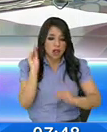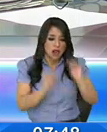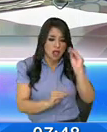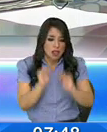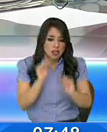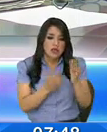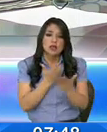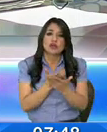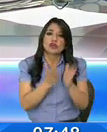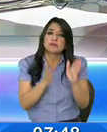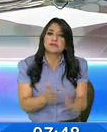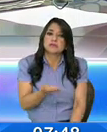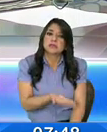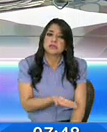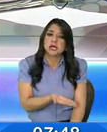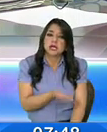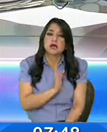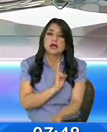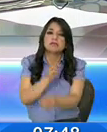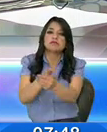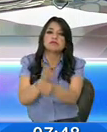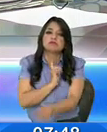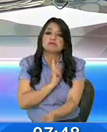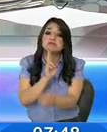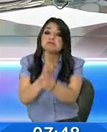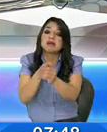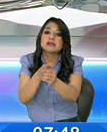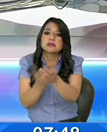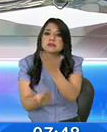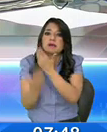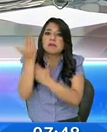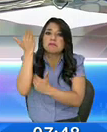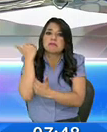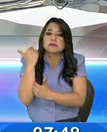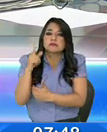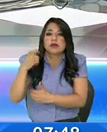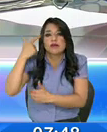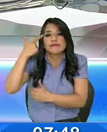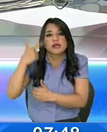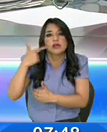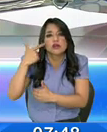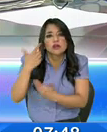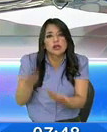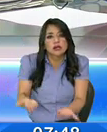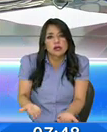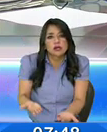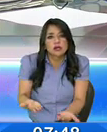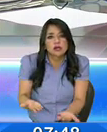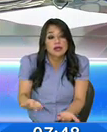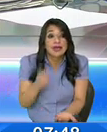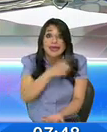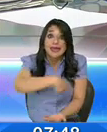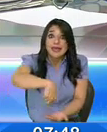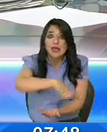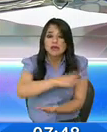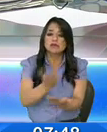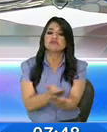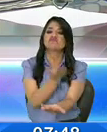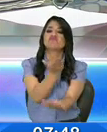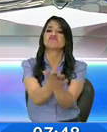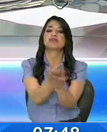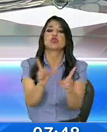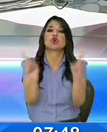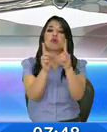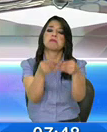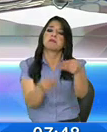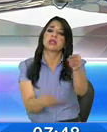economistas que fueron parte de la debacle económica del gobierno anterior y ellos son los que preparan un documento